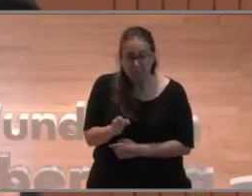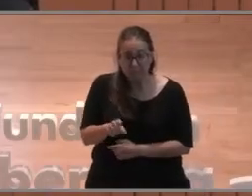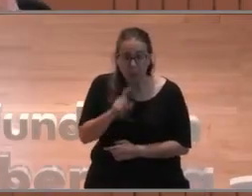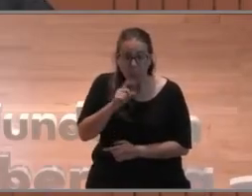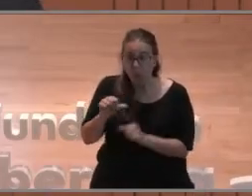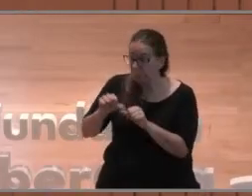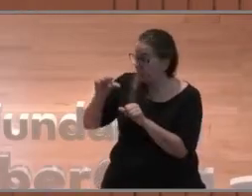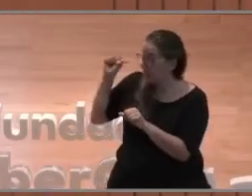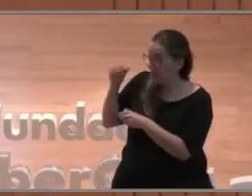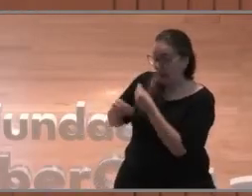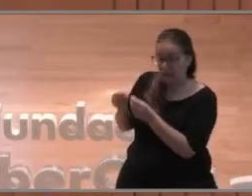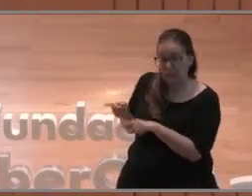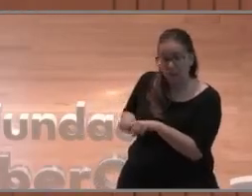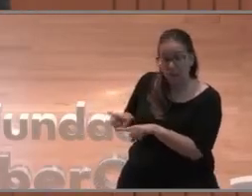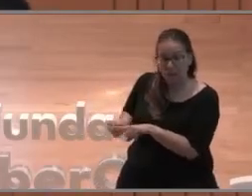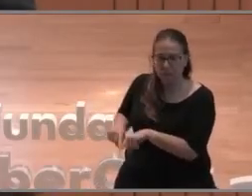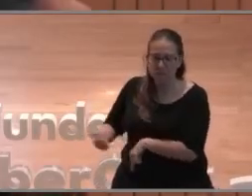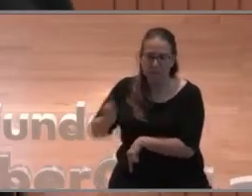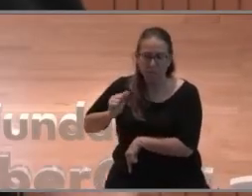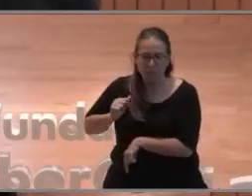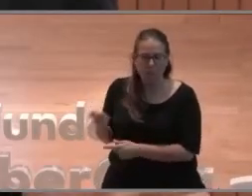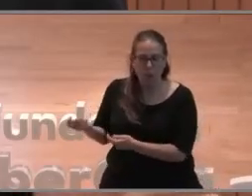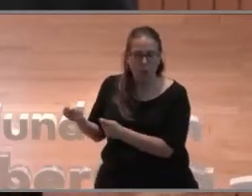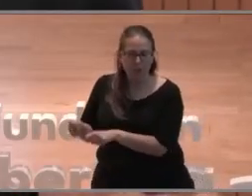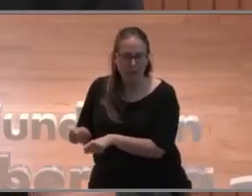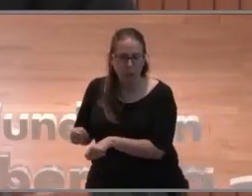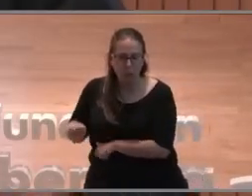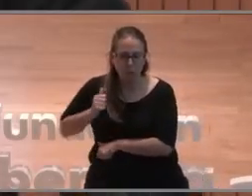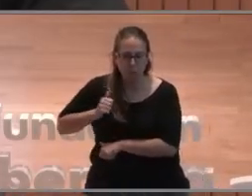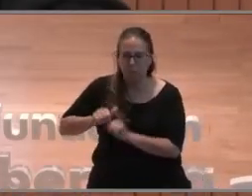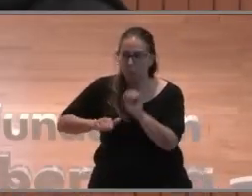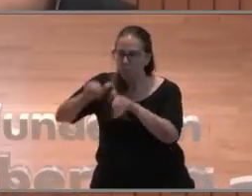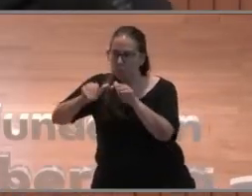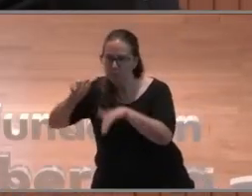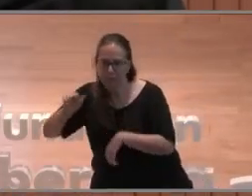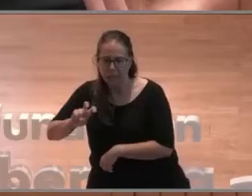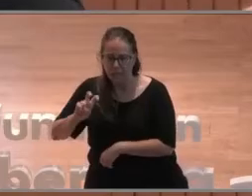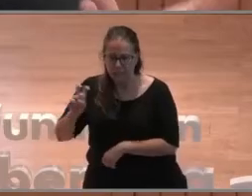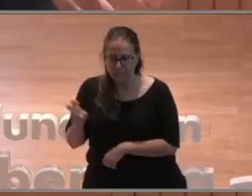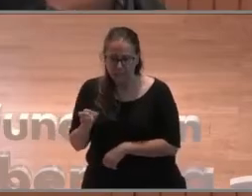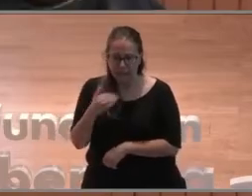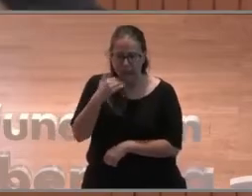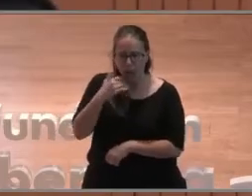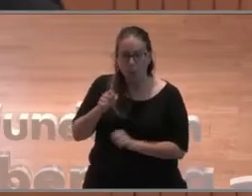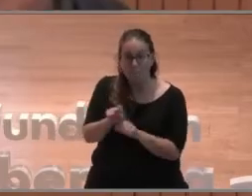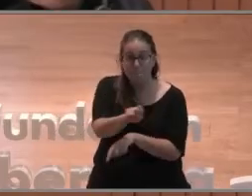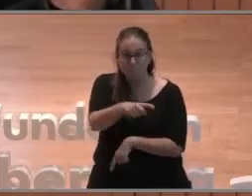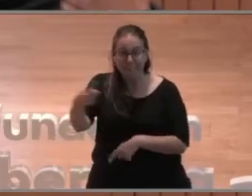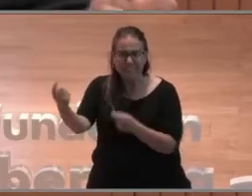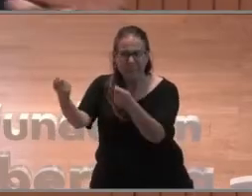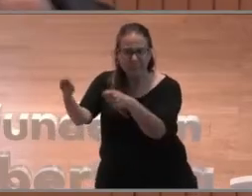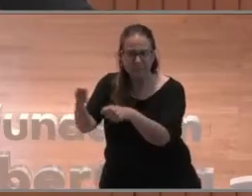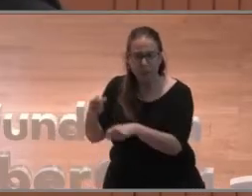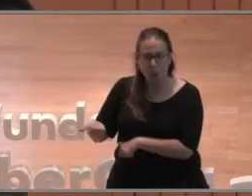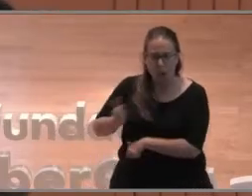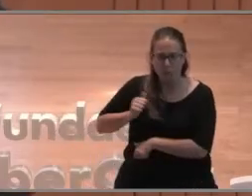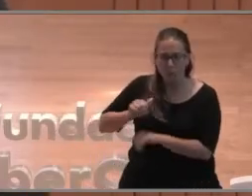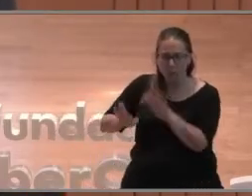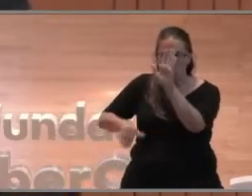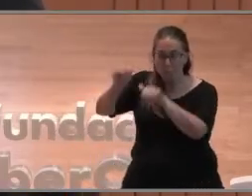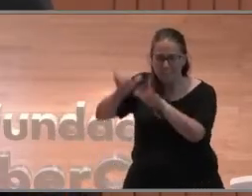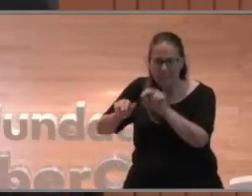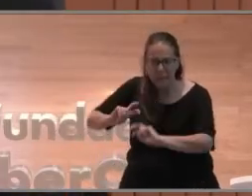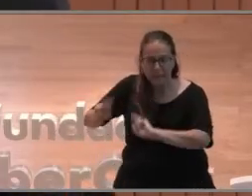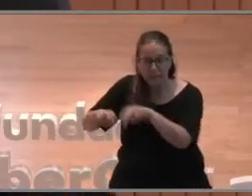así. Aprovecho para pintar, que no es que no sea necesario, ¿no? Aprovecho para pintar una planta, aprovecho para hacer esto, para hacer